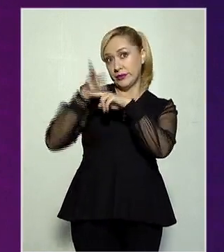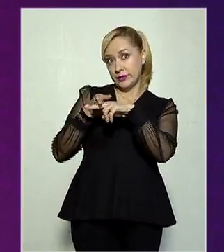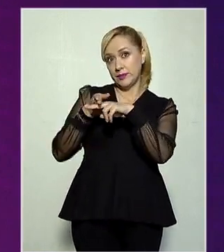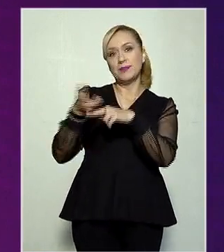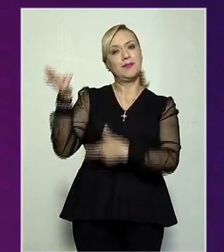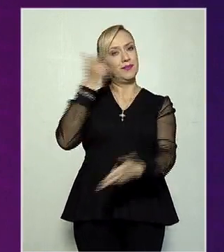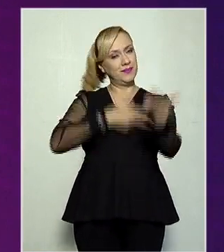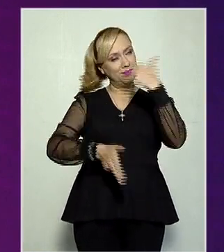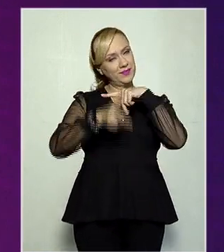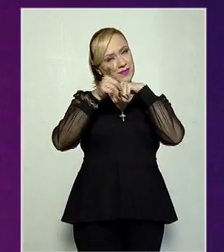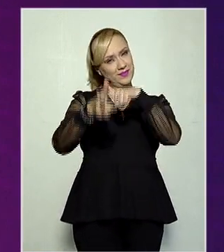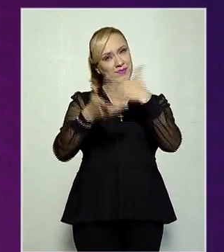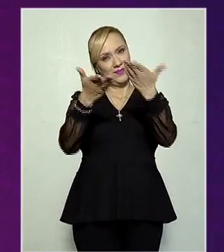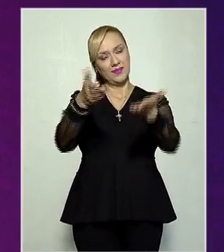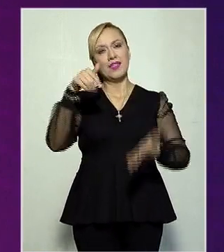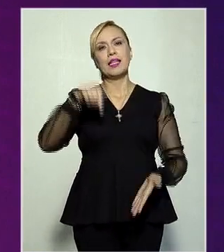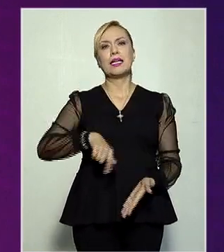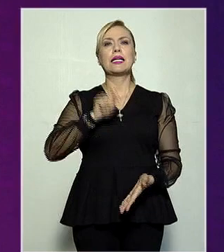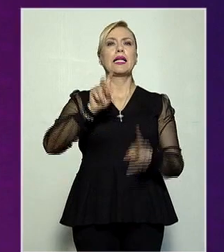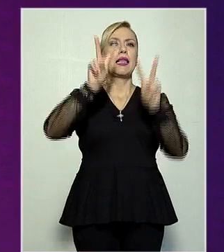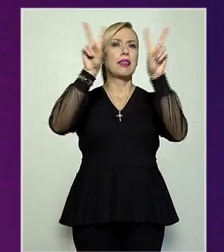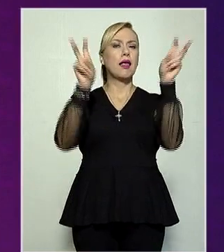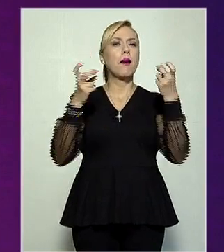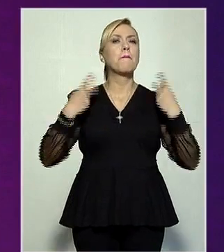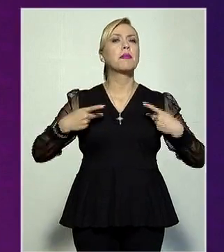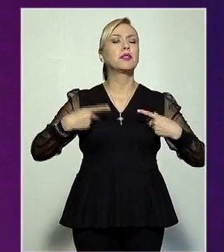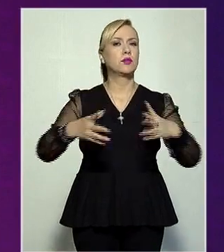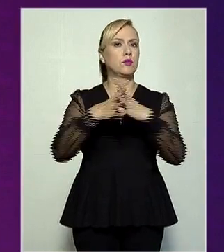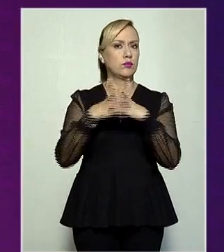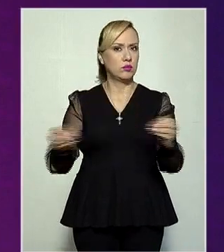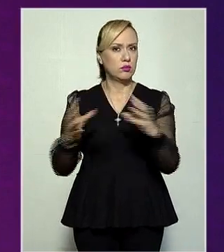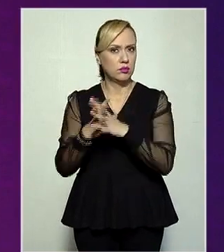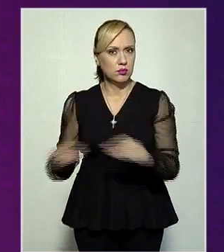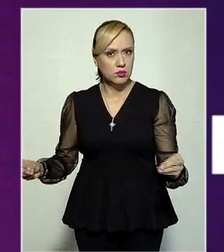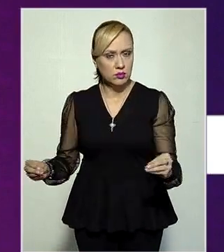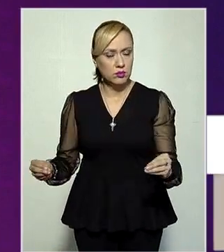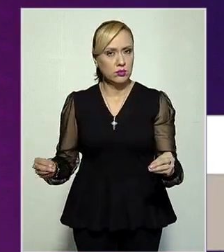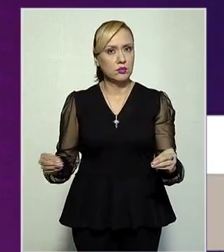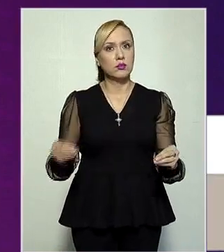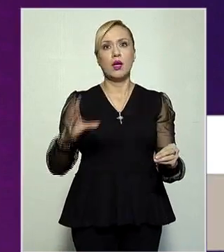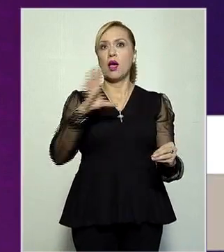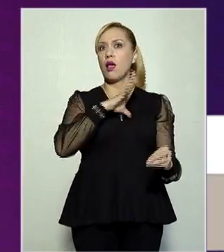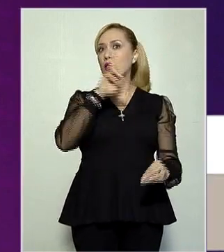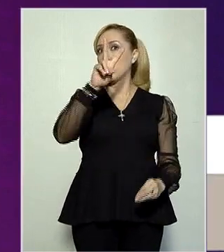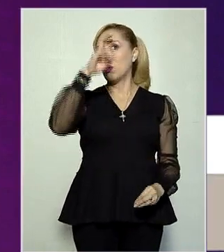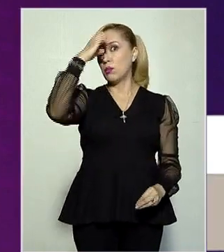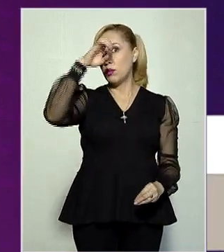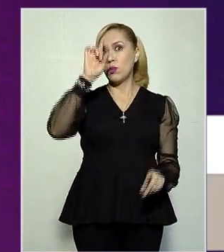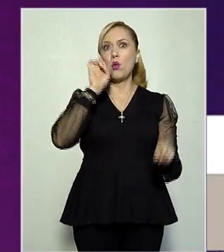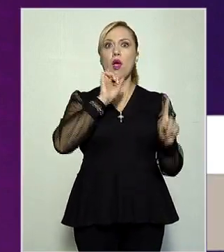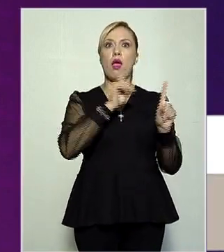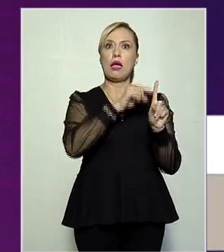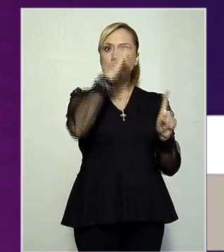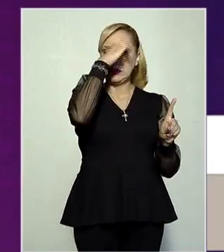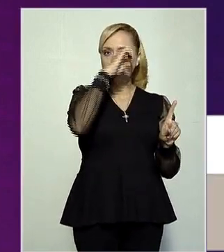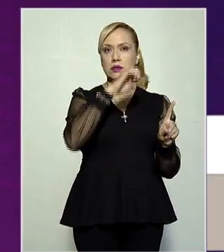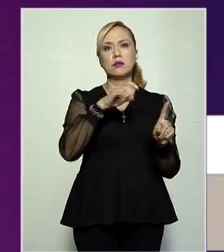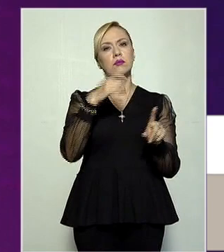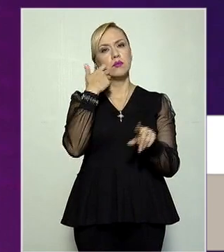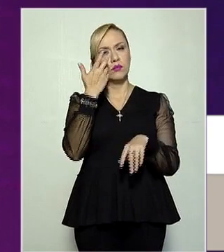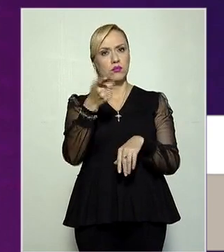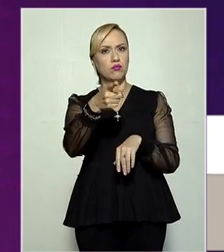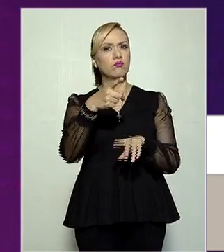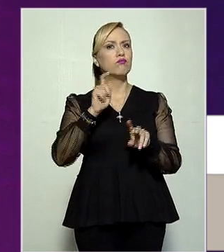Ya volvemos. Les recuerdo que estamos hablando sobre el tema de desaparición, para lo cual contamos con dos expertos y una experta. Síganos en